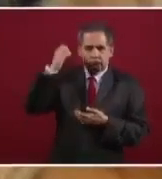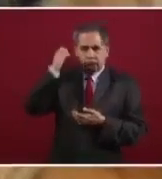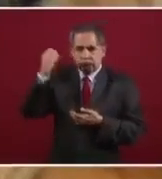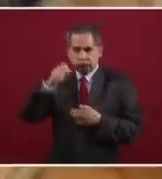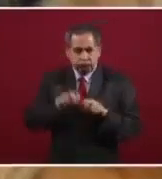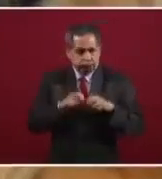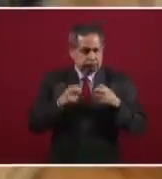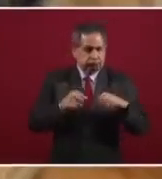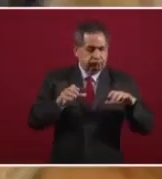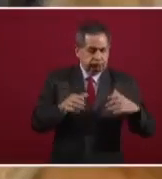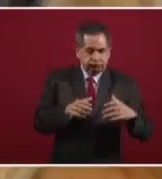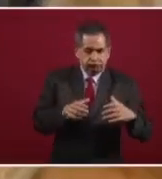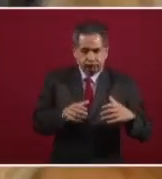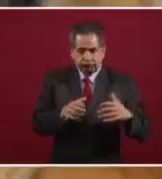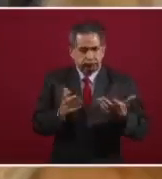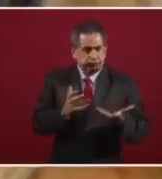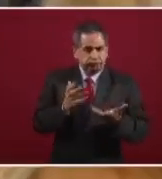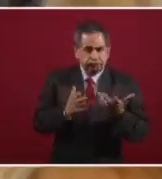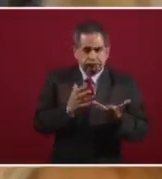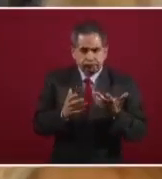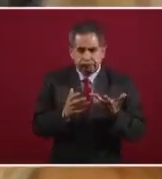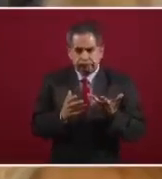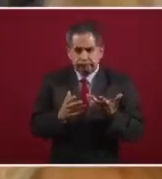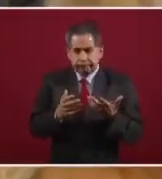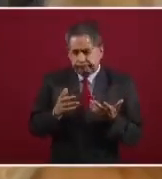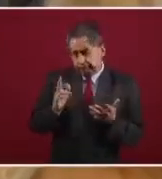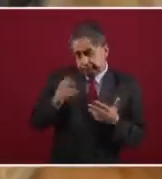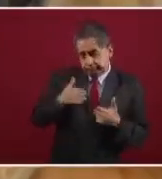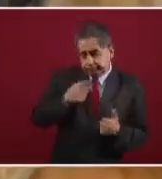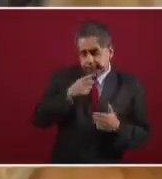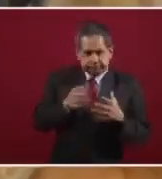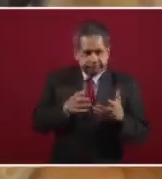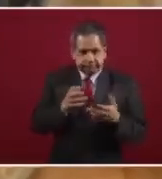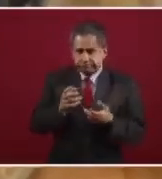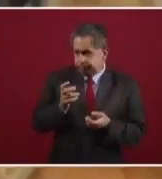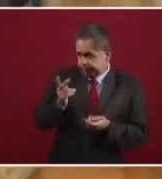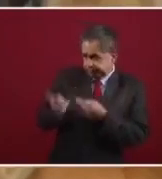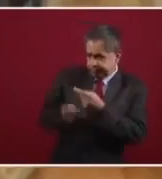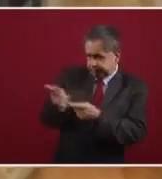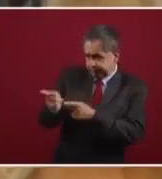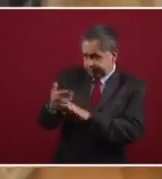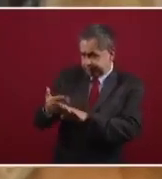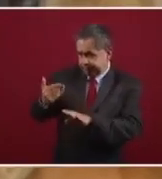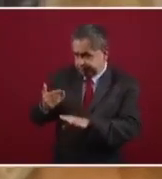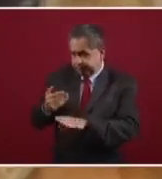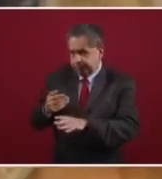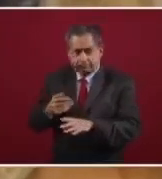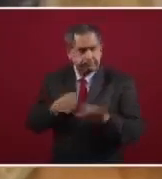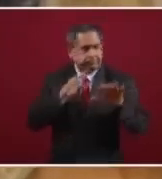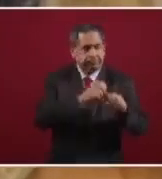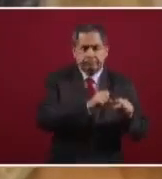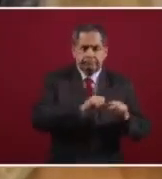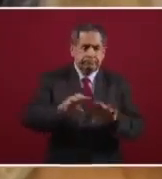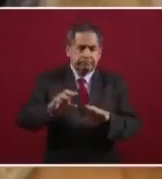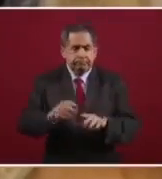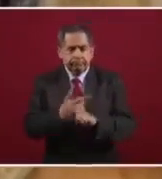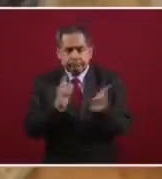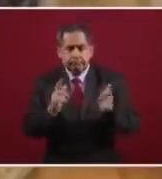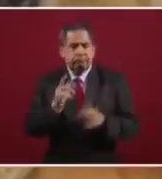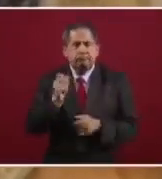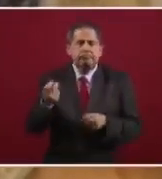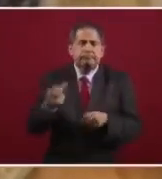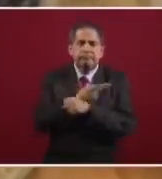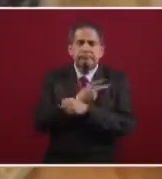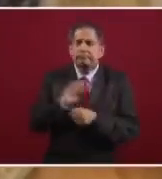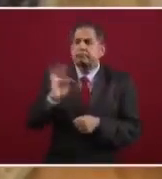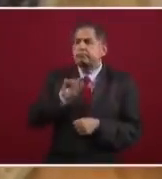el gabinete de seguridad pudo, hasta donde entiendo, pudo preguntarle antes de hacer la liberación de Ovidio. Pero ¿qué